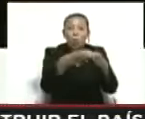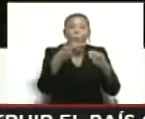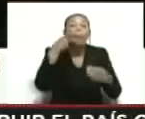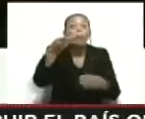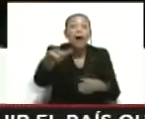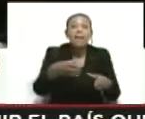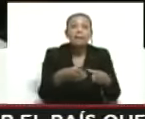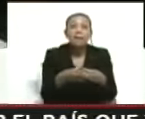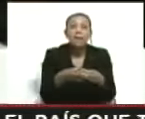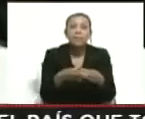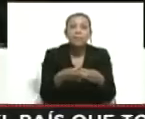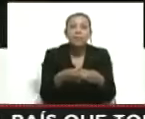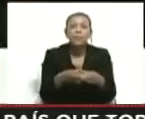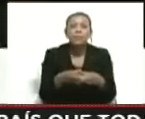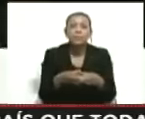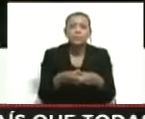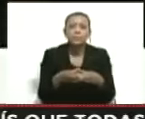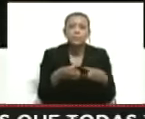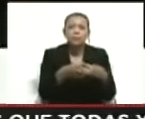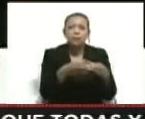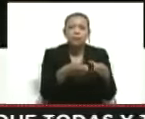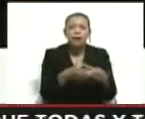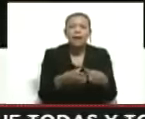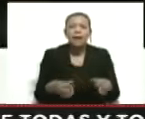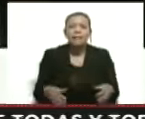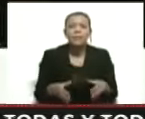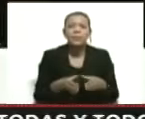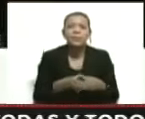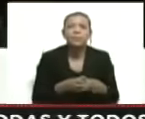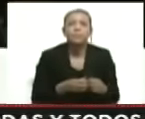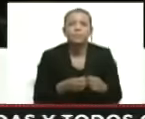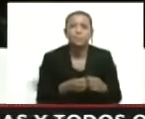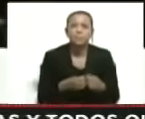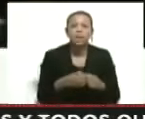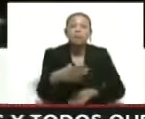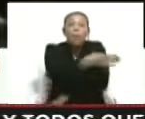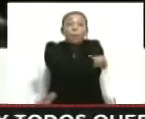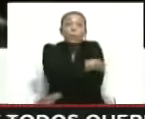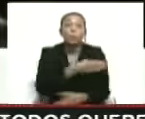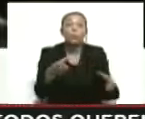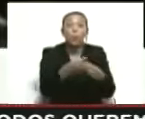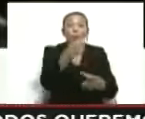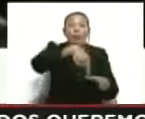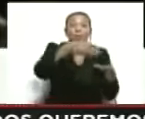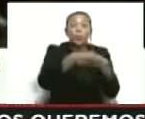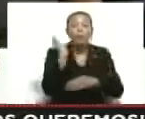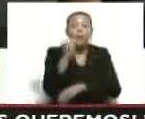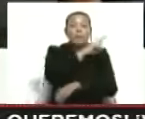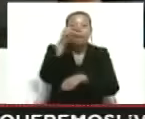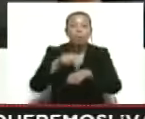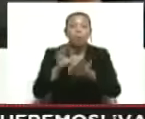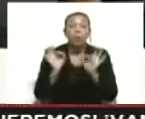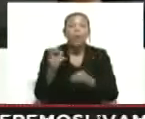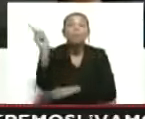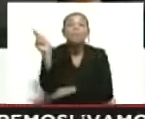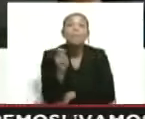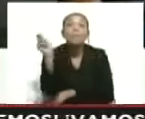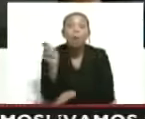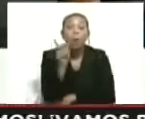queremos presentar ante este Parlamento, ante la presidencia de la Asamblea Nacional, al